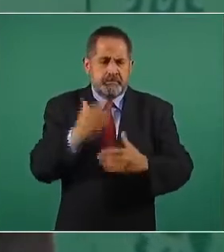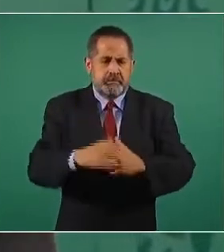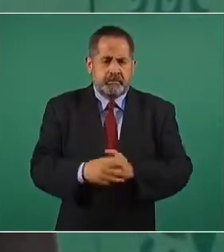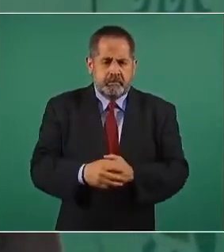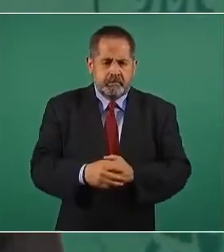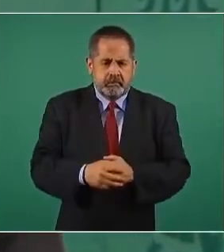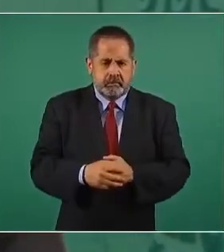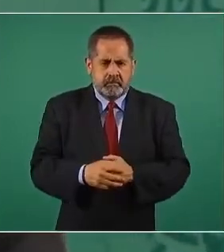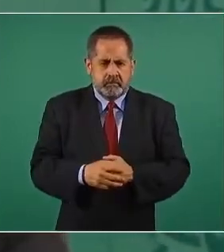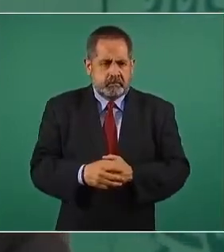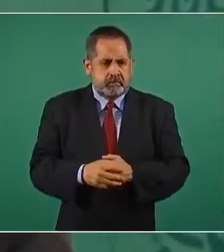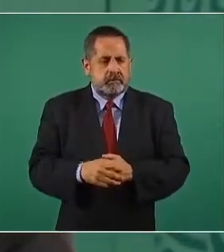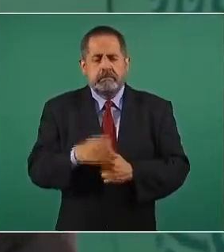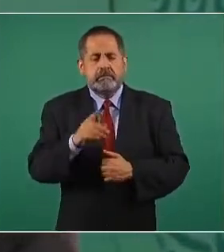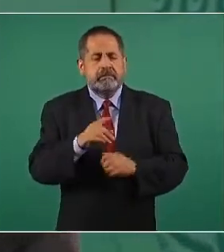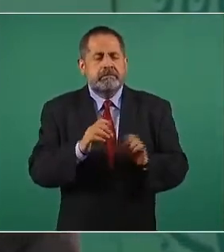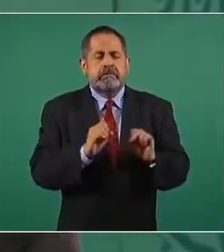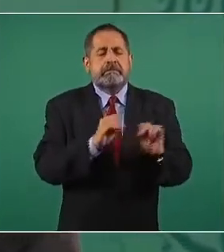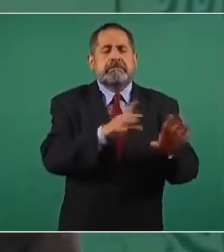y no hay intocables.